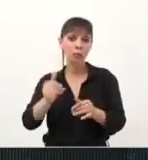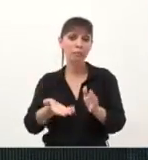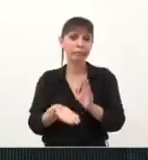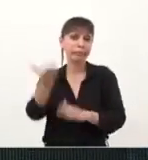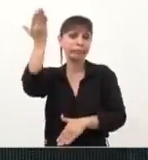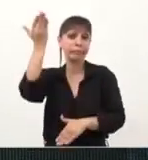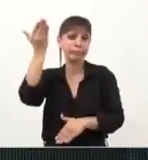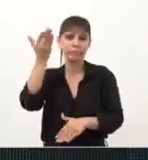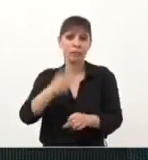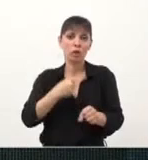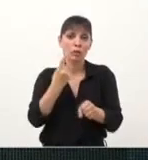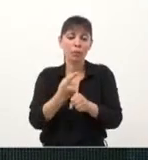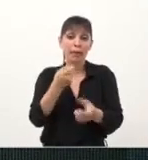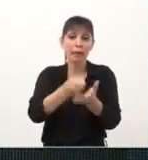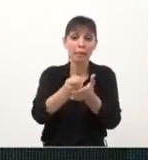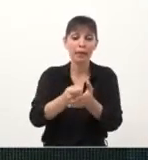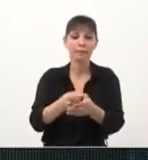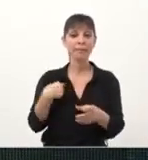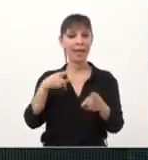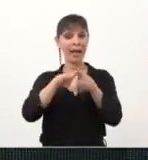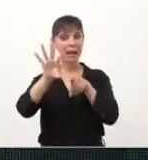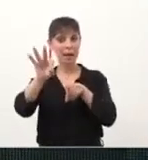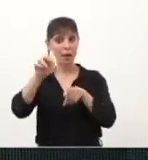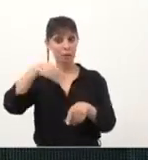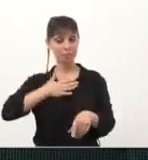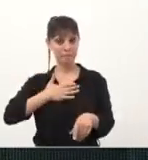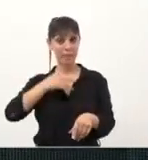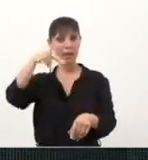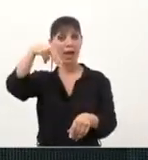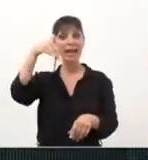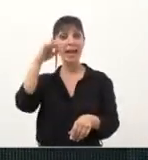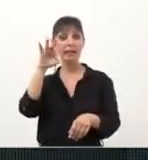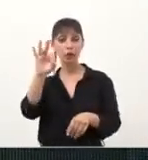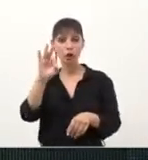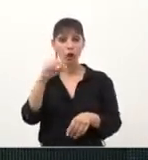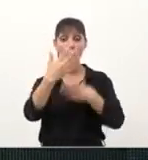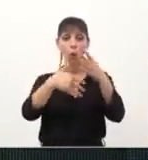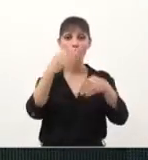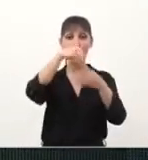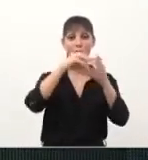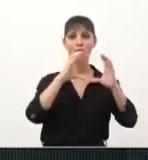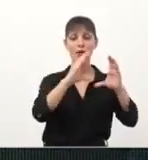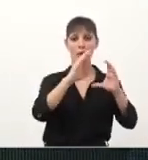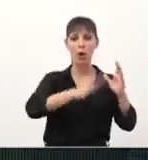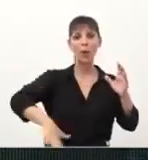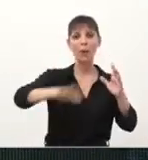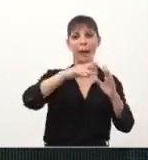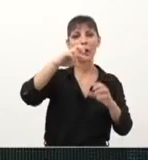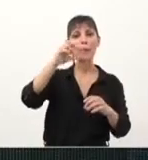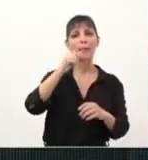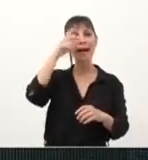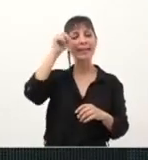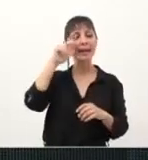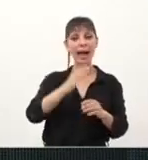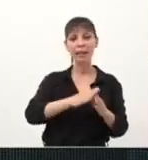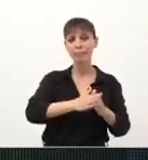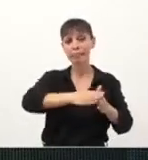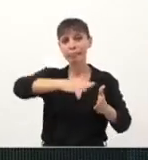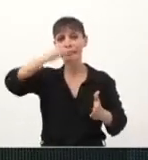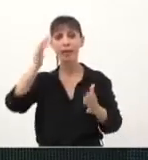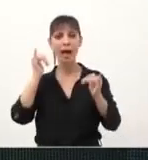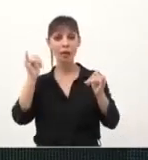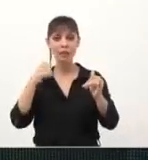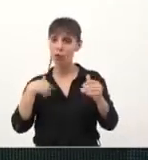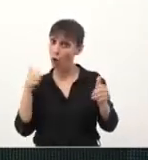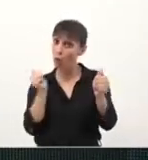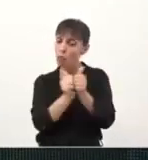costos. Mi hermano Nacho jugó la pelota en la paternal durante toda su adolescencia, y yo lo acompañé.